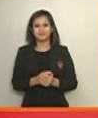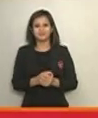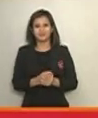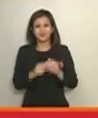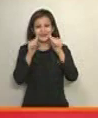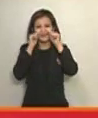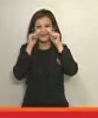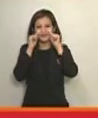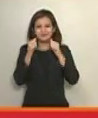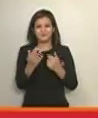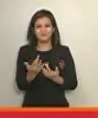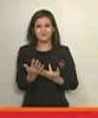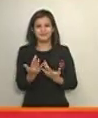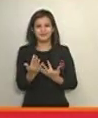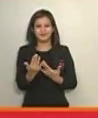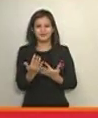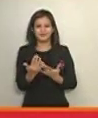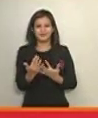Atentos,